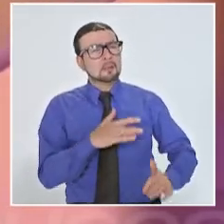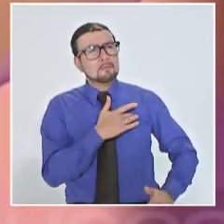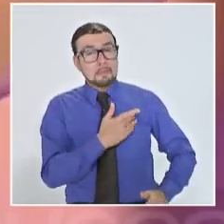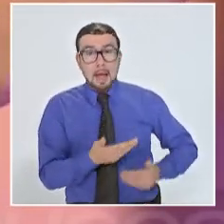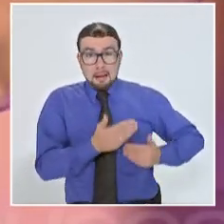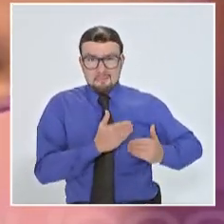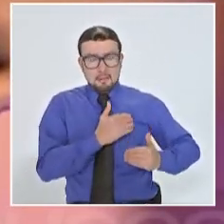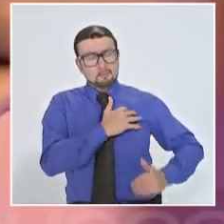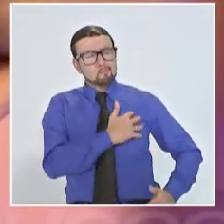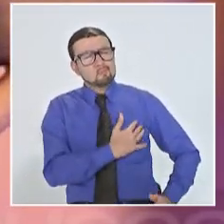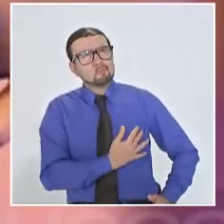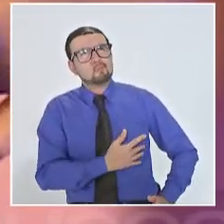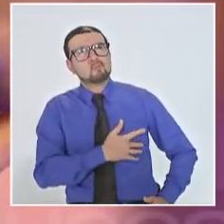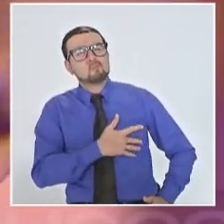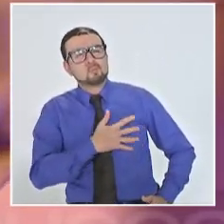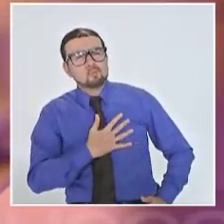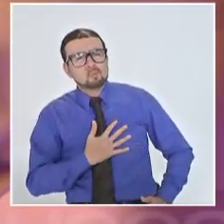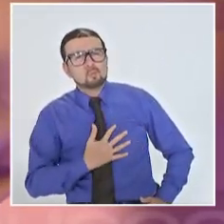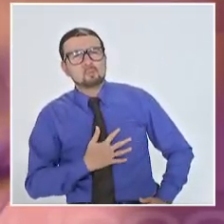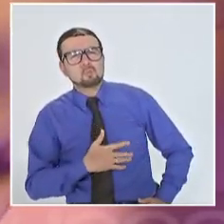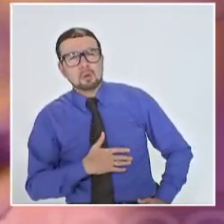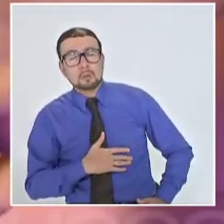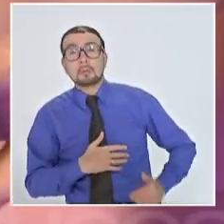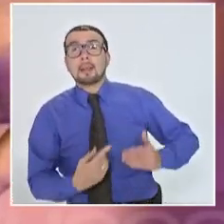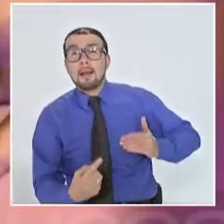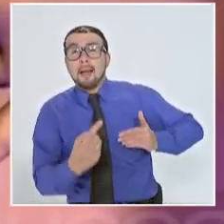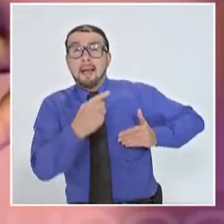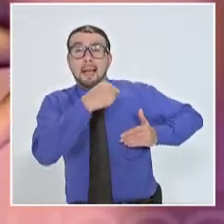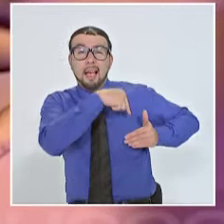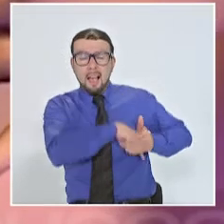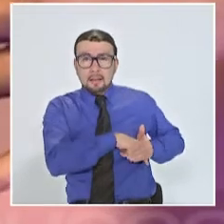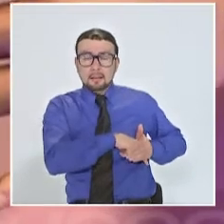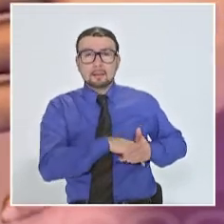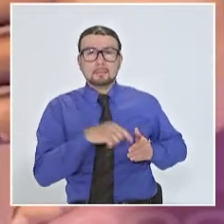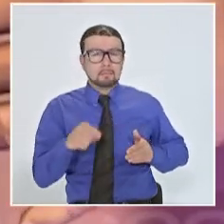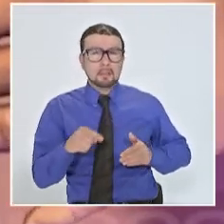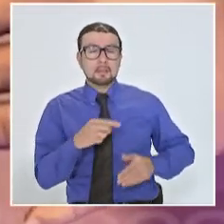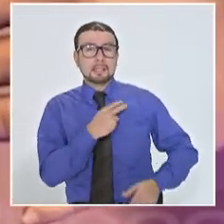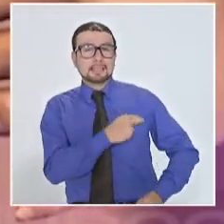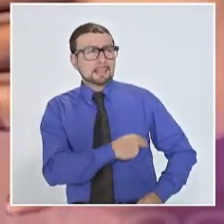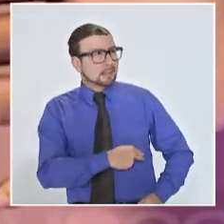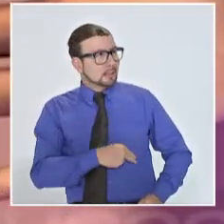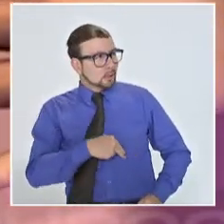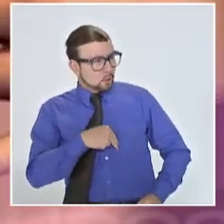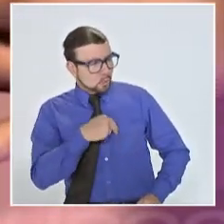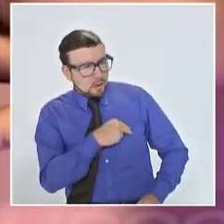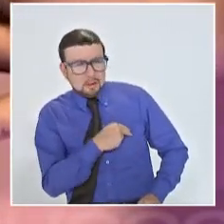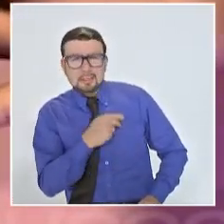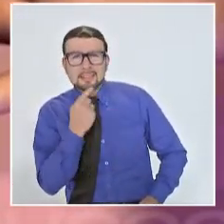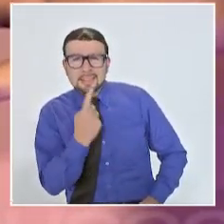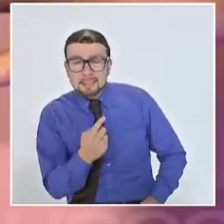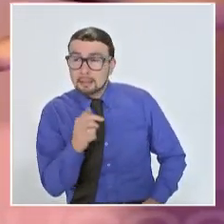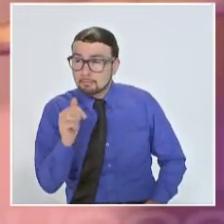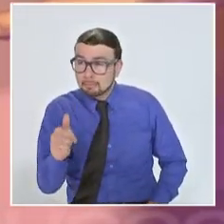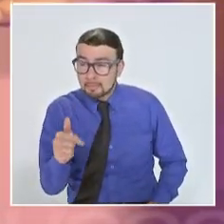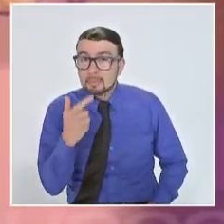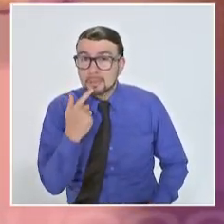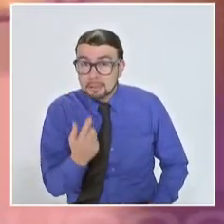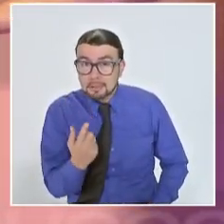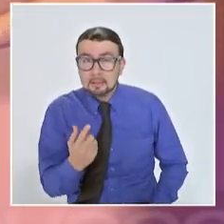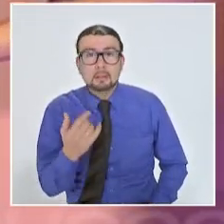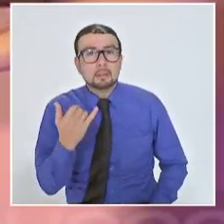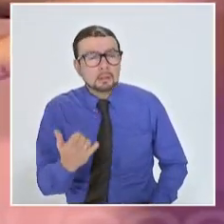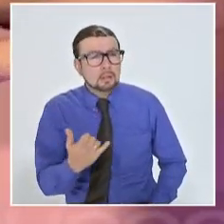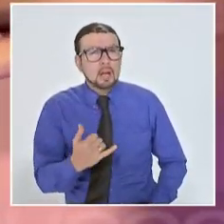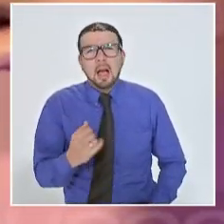tercio medio. Y para valorar el plano profundo hacemos unos movimientos circulares diciéndole a la paciente que va a tener